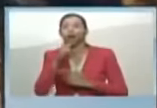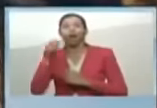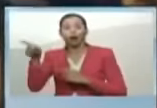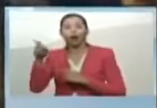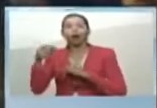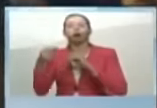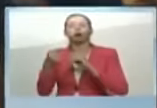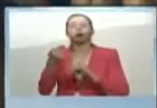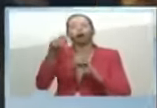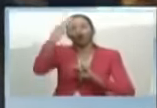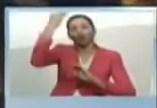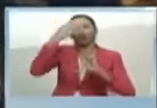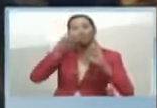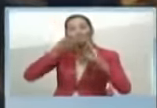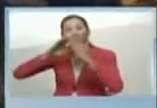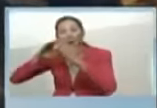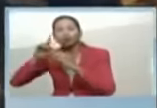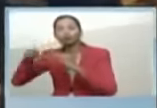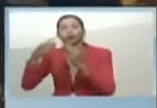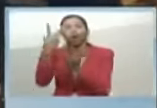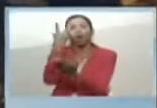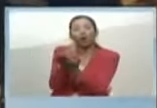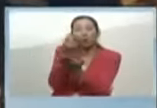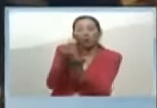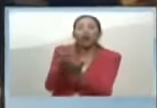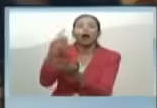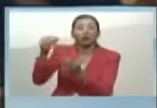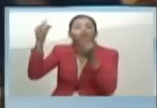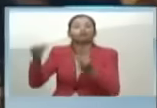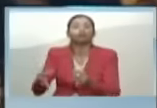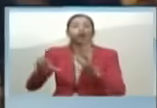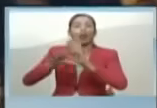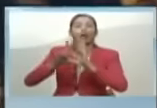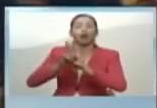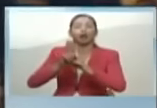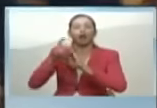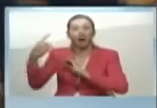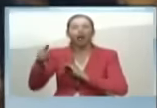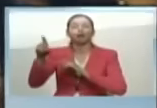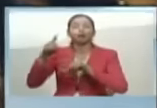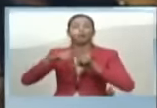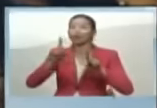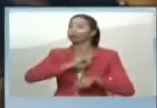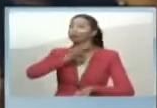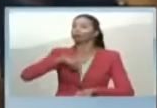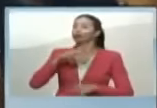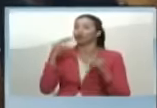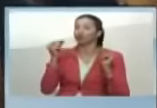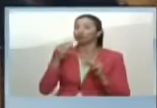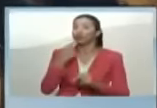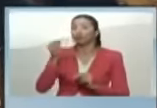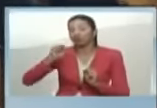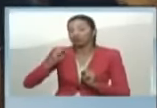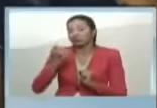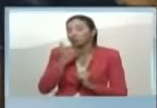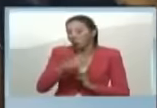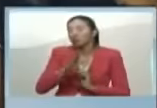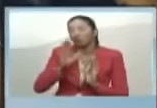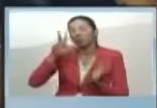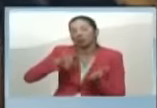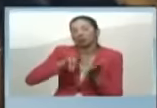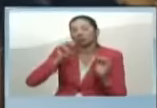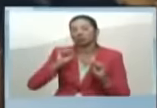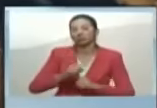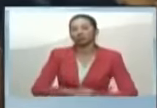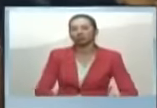comunas. Nosotros aún no, pero ya usted lo prometió, y eso es ya pan comido. Por otro lado, hemos